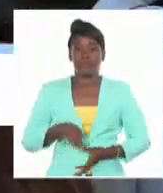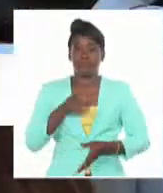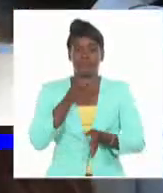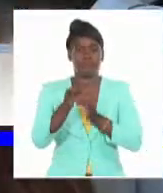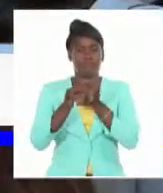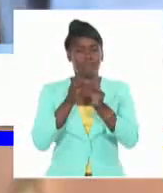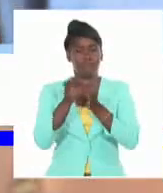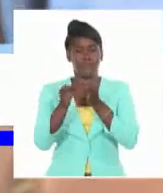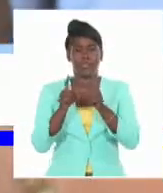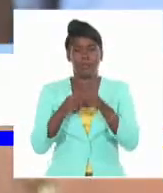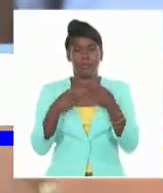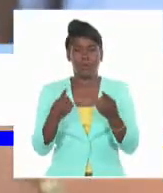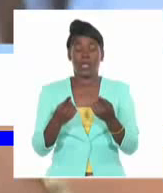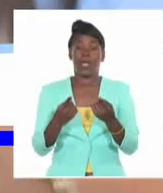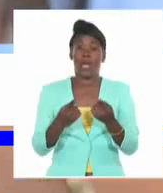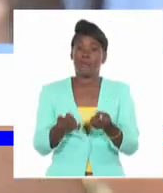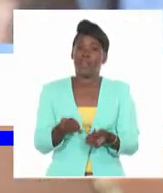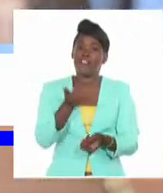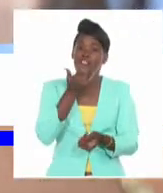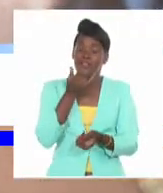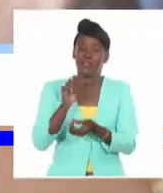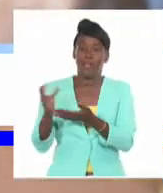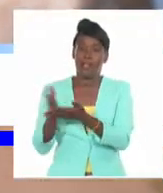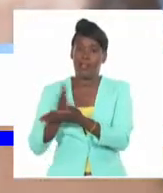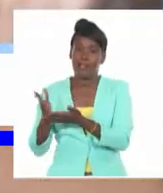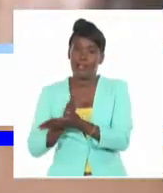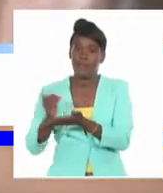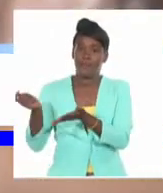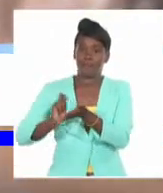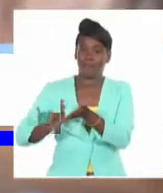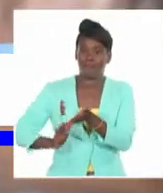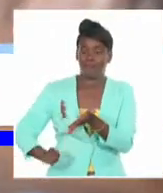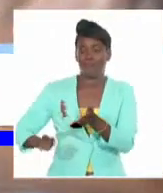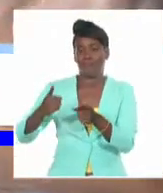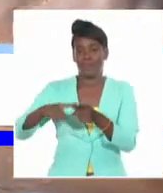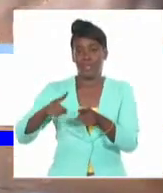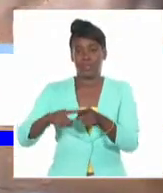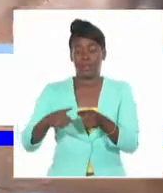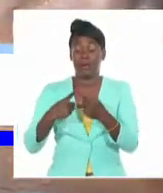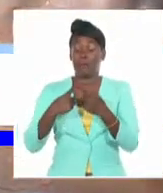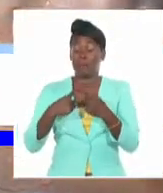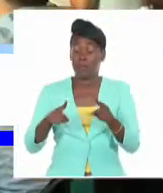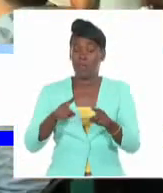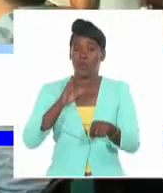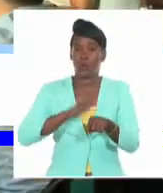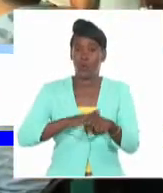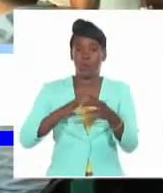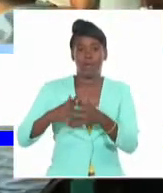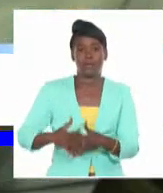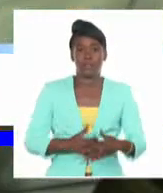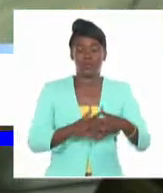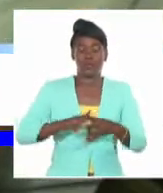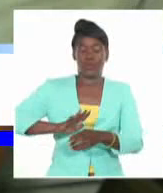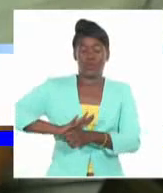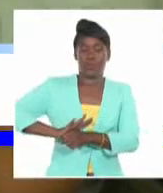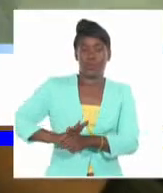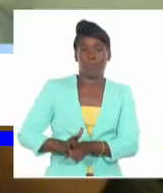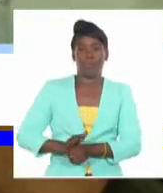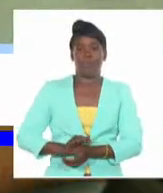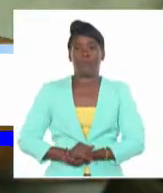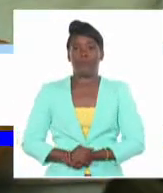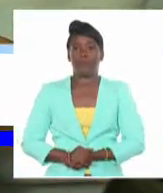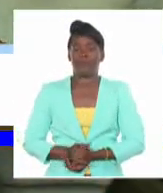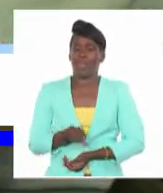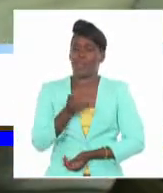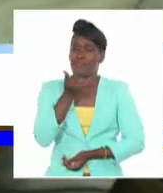los intercambios académicos, no solo con instituciones norteamericanas, sino también del resto del mundo, además de